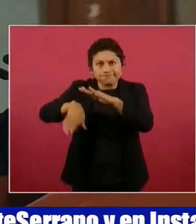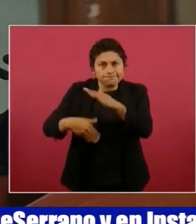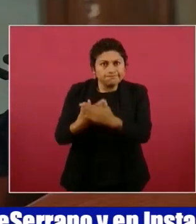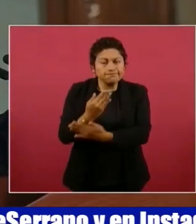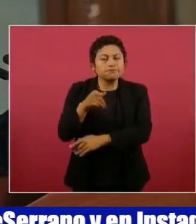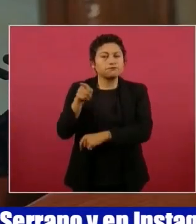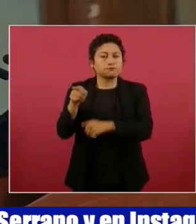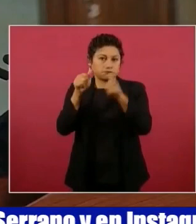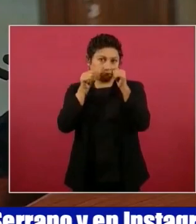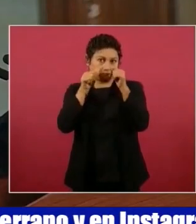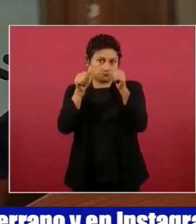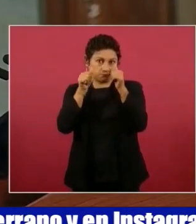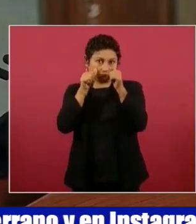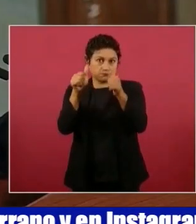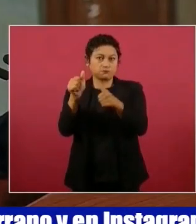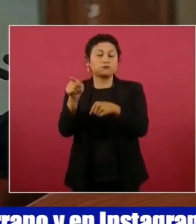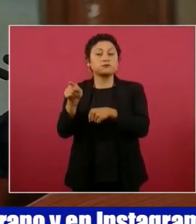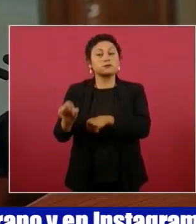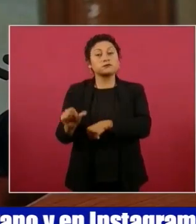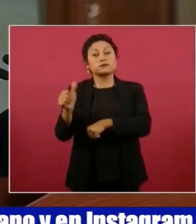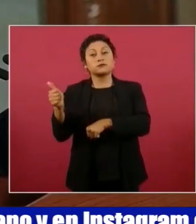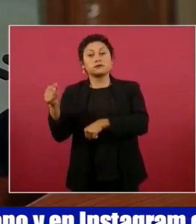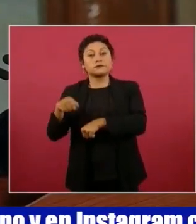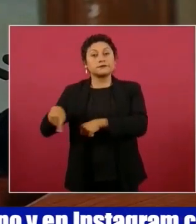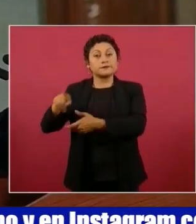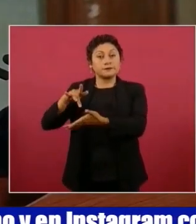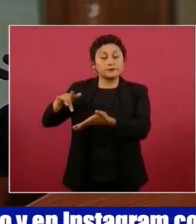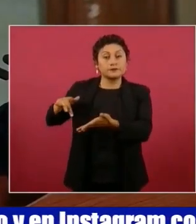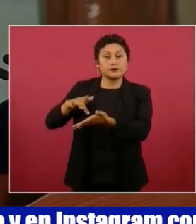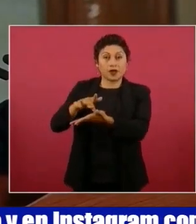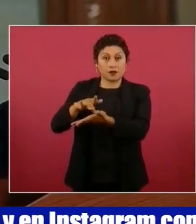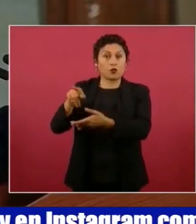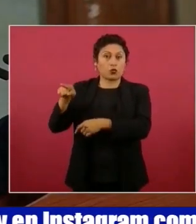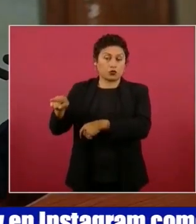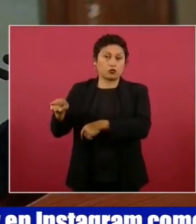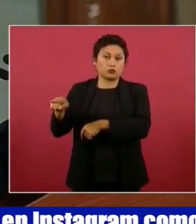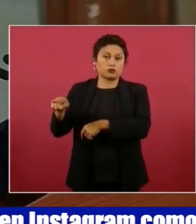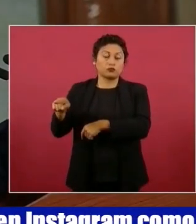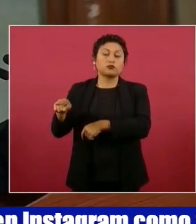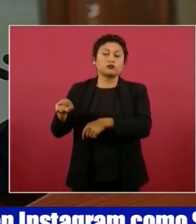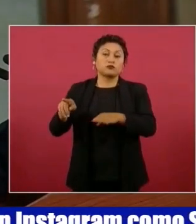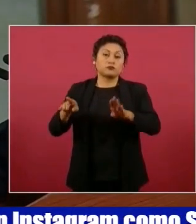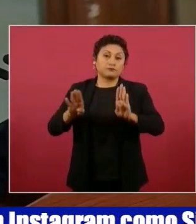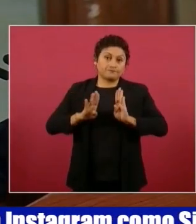con el apoyo de las Fuerzas Armadas,